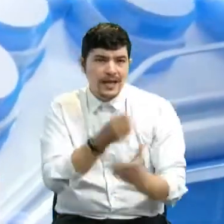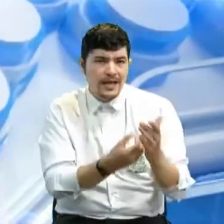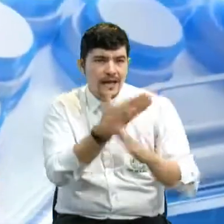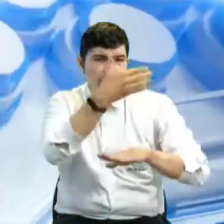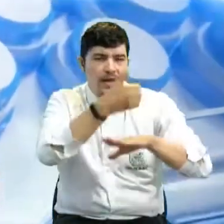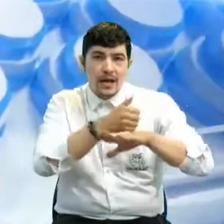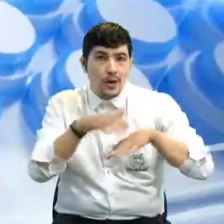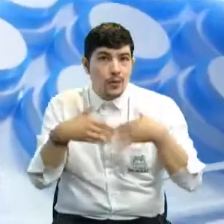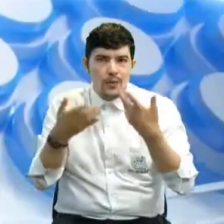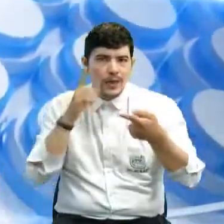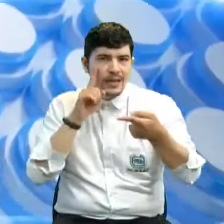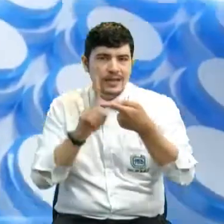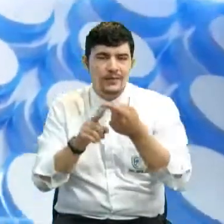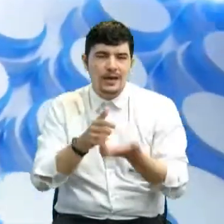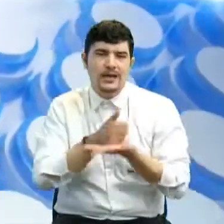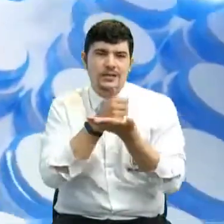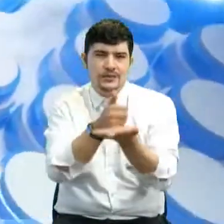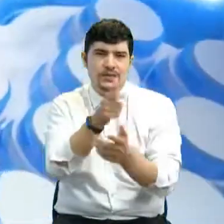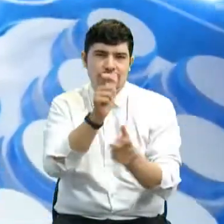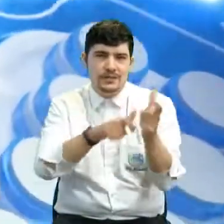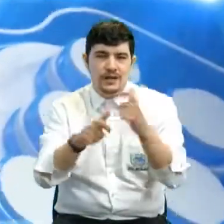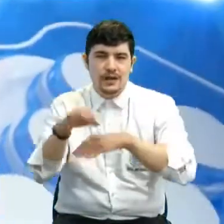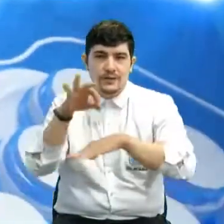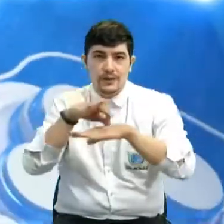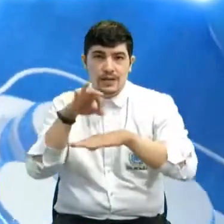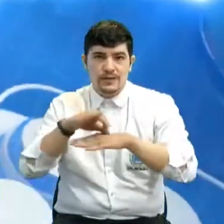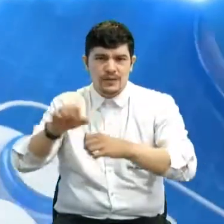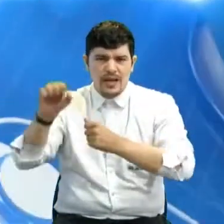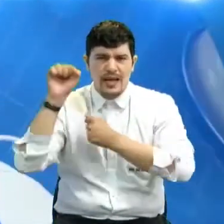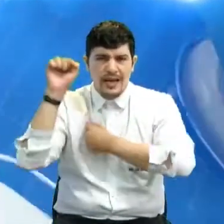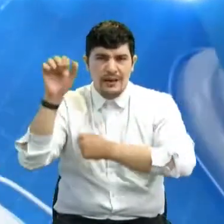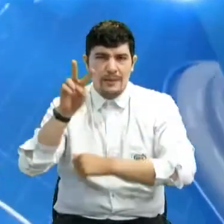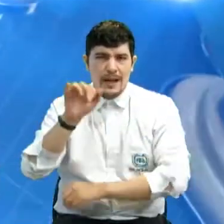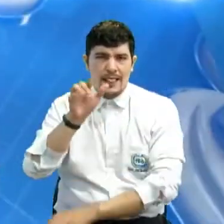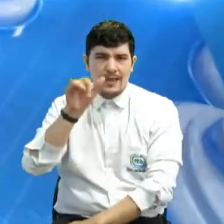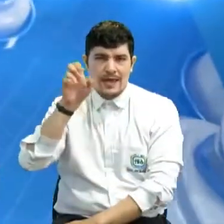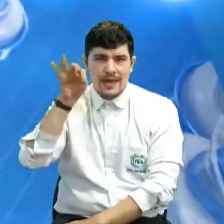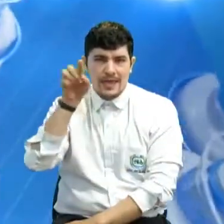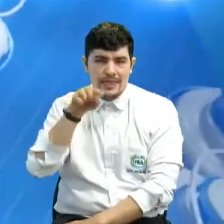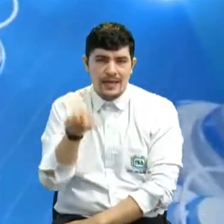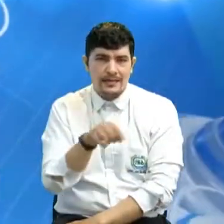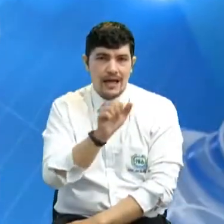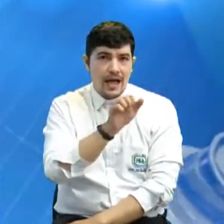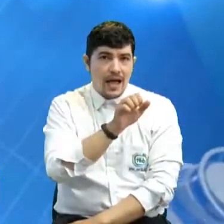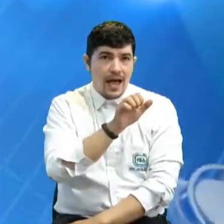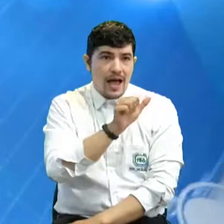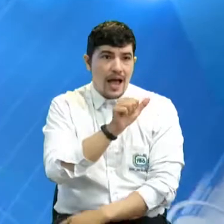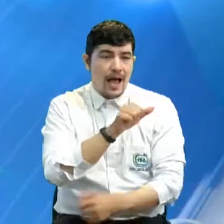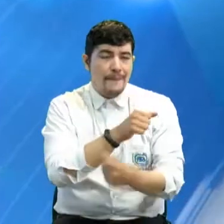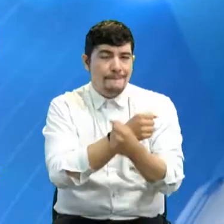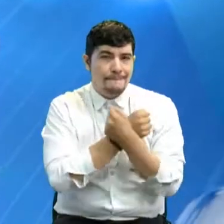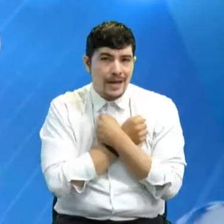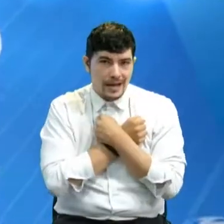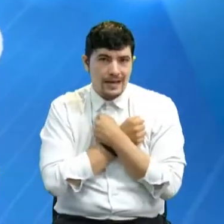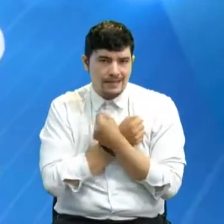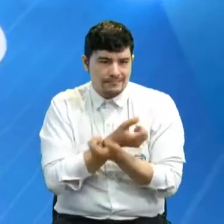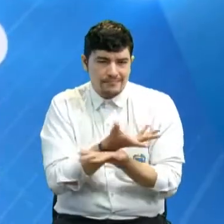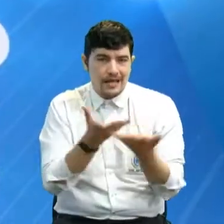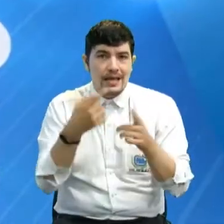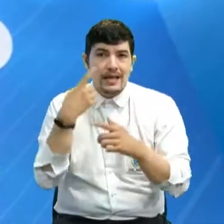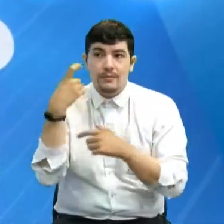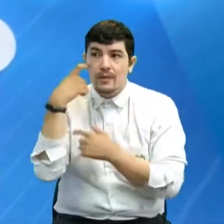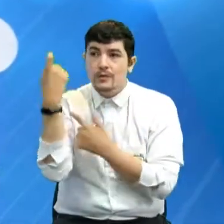deseo de llevar a las personas estamos en fundaciones como héroes y valientes ahora y se nos ama y cada día estamos en la búsqueda de nuevas